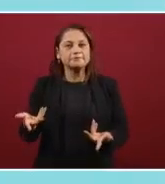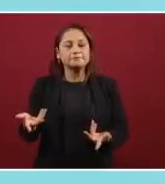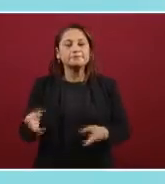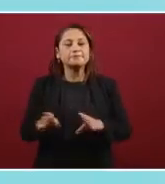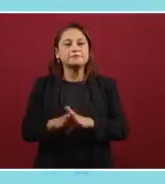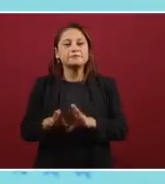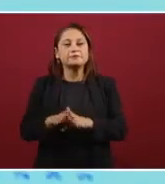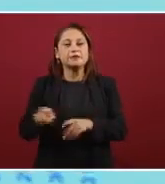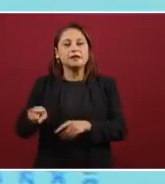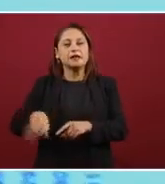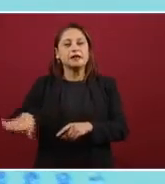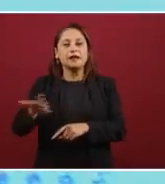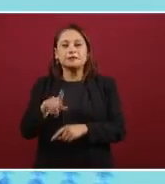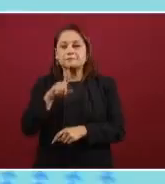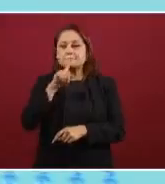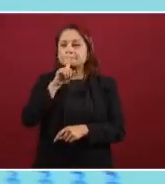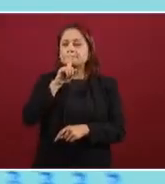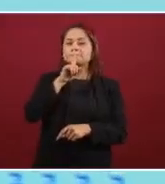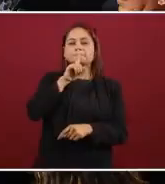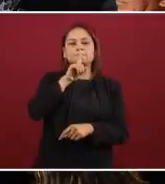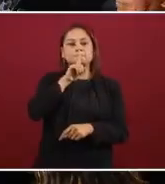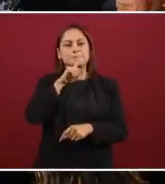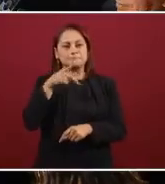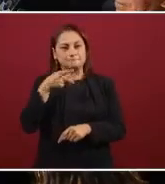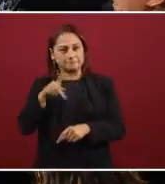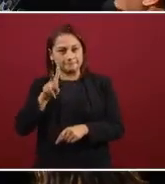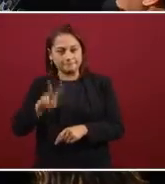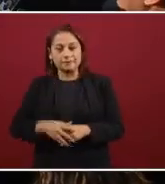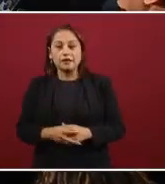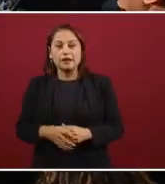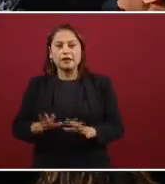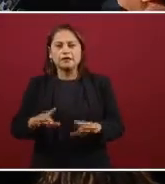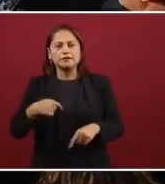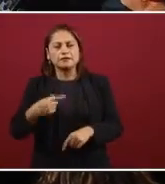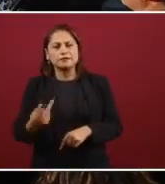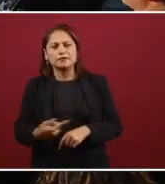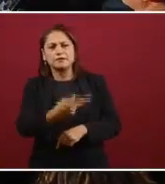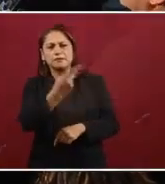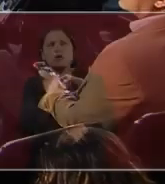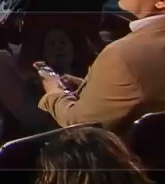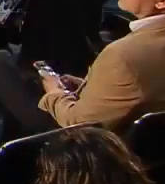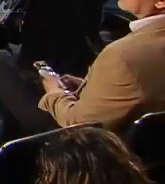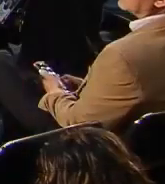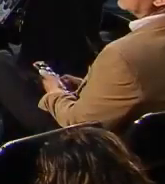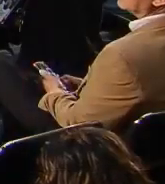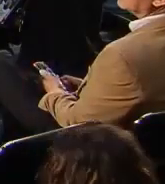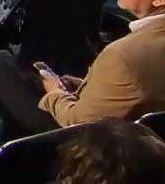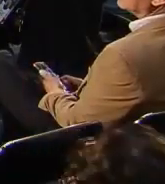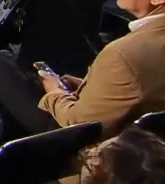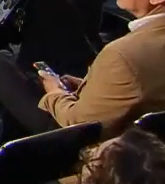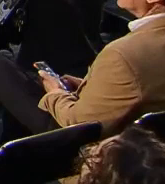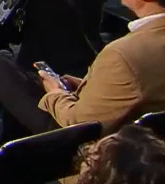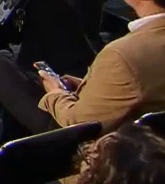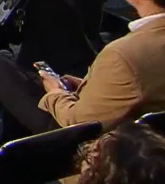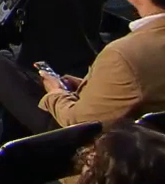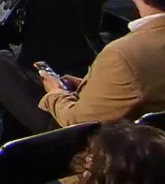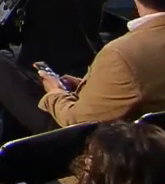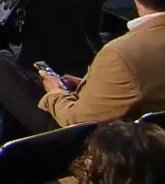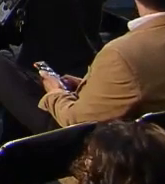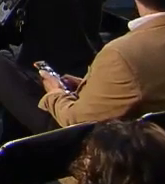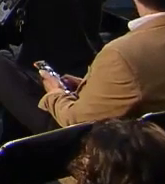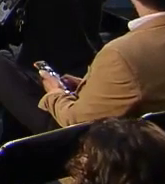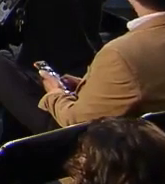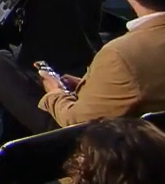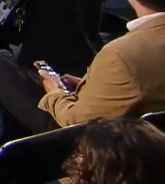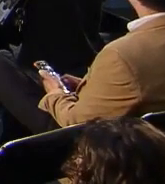blanqueados. Presidente, ¿y qué reporte le dieron sobre esta fuga, las posibles causas? Todavía, es que